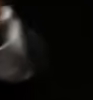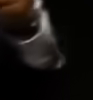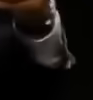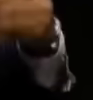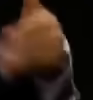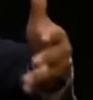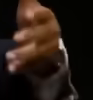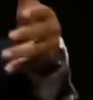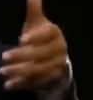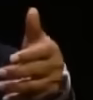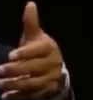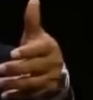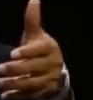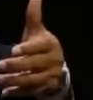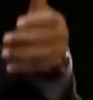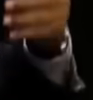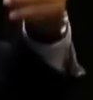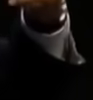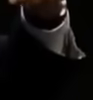Entonces necesitamos